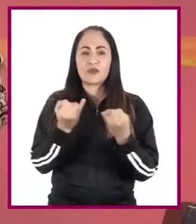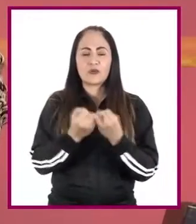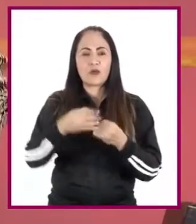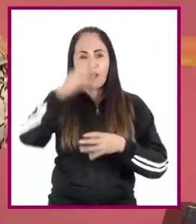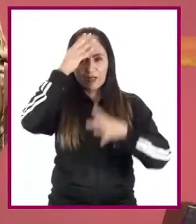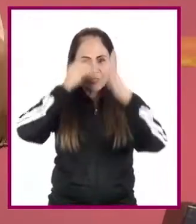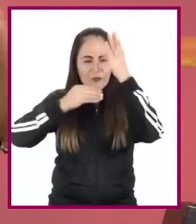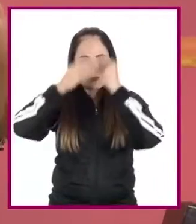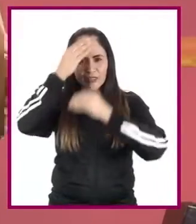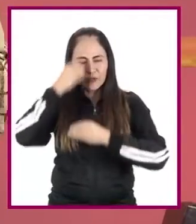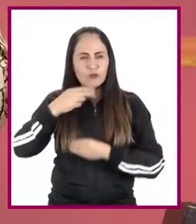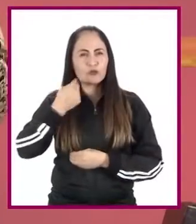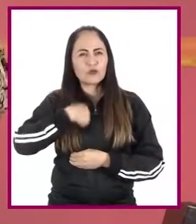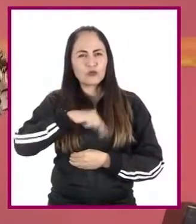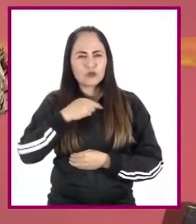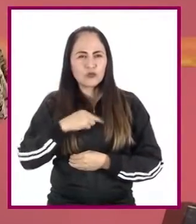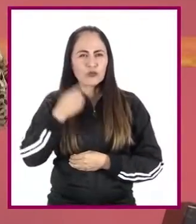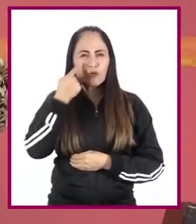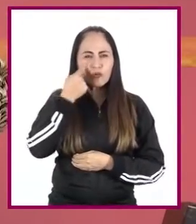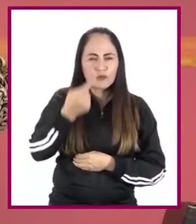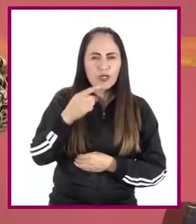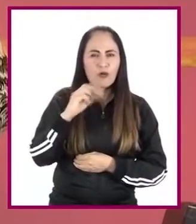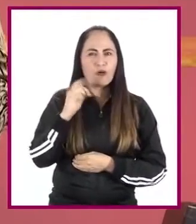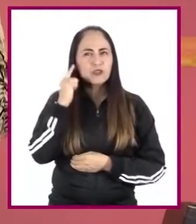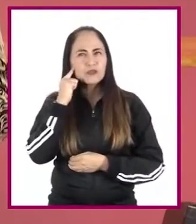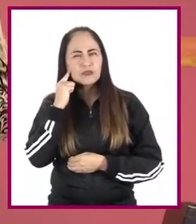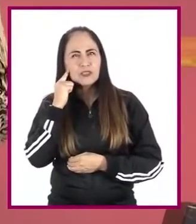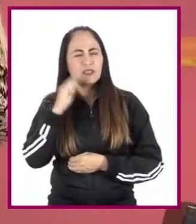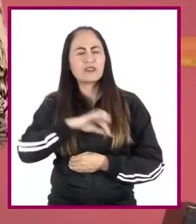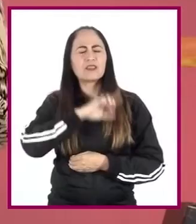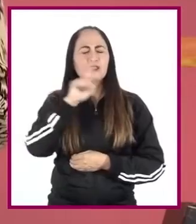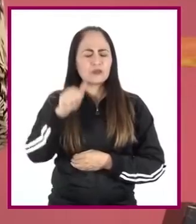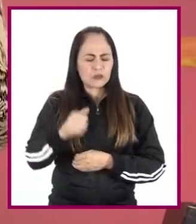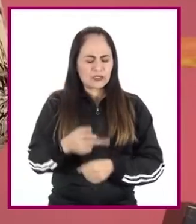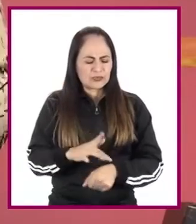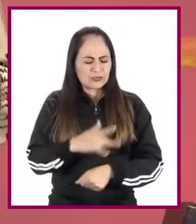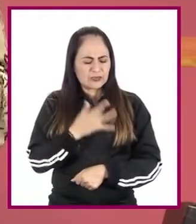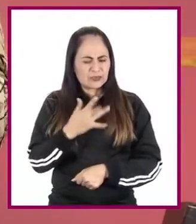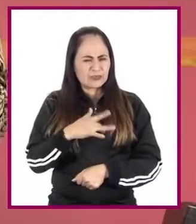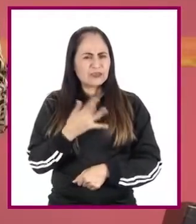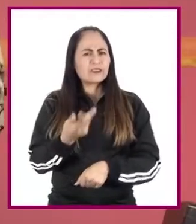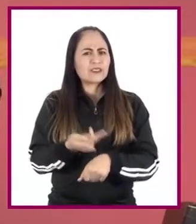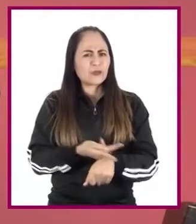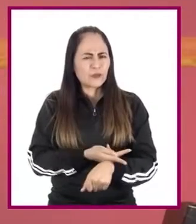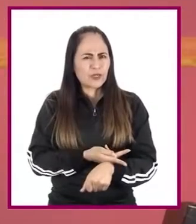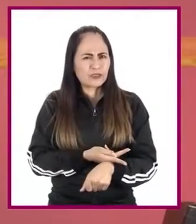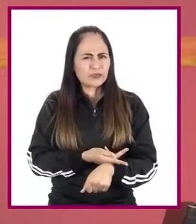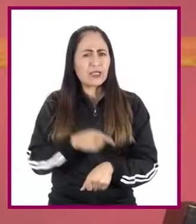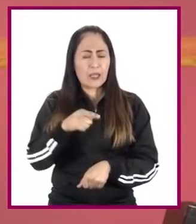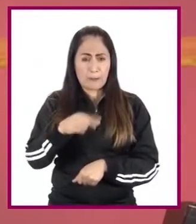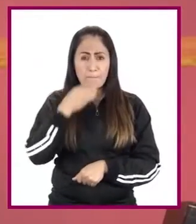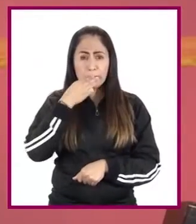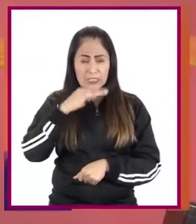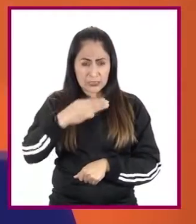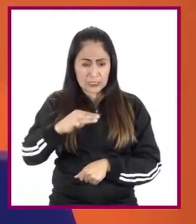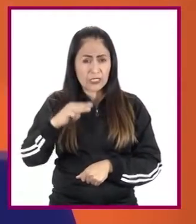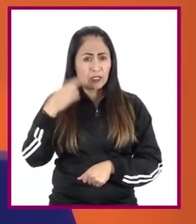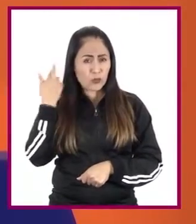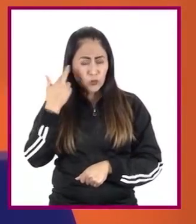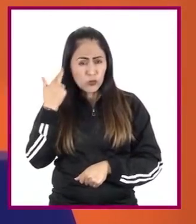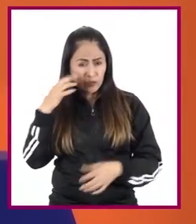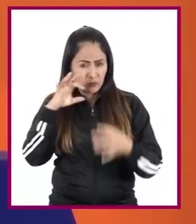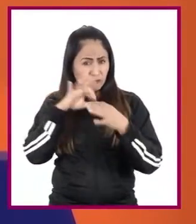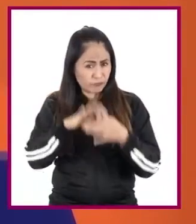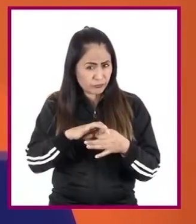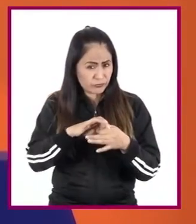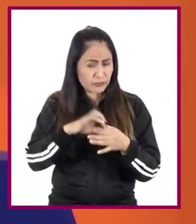estos efectos al momento de ver o escuchar las campañas y si los sonidos que presentan concuerdan con el mensaje que se está dando.